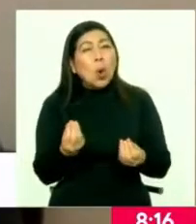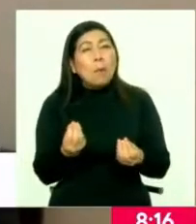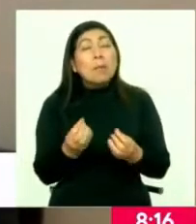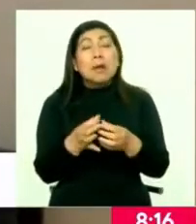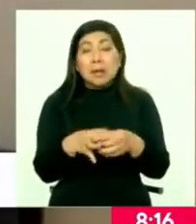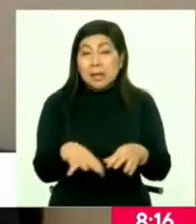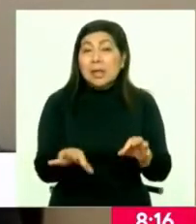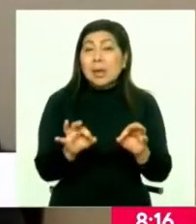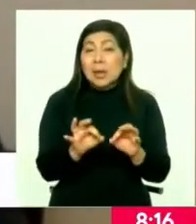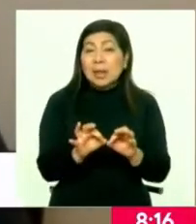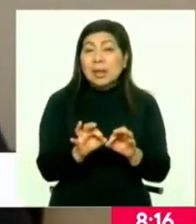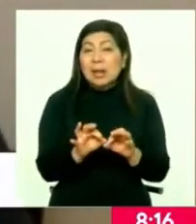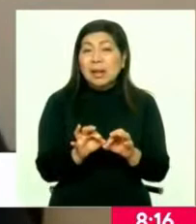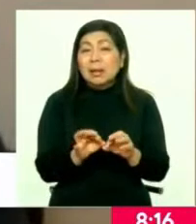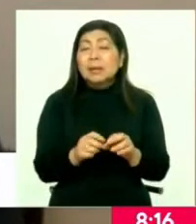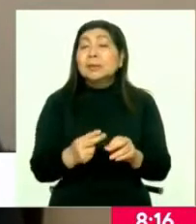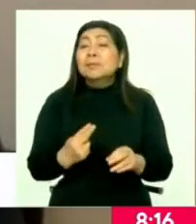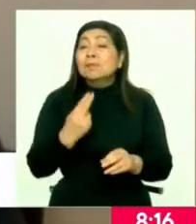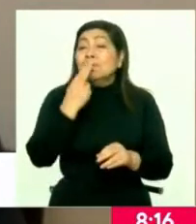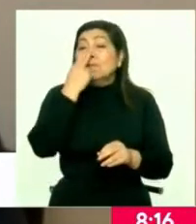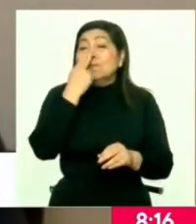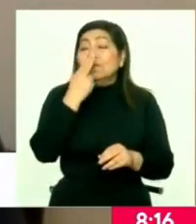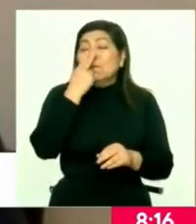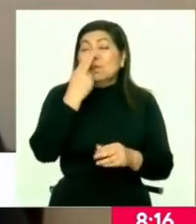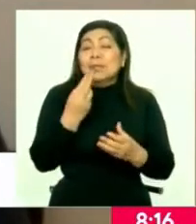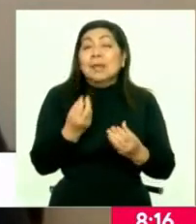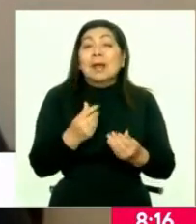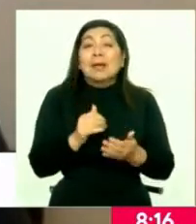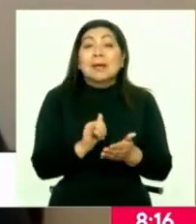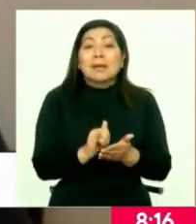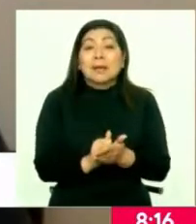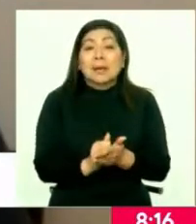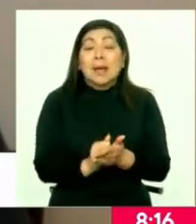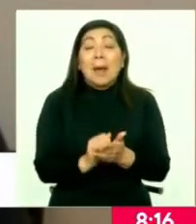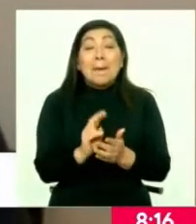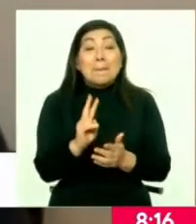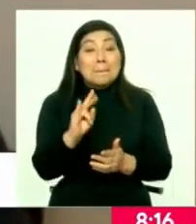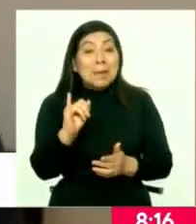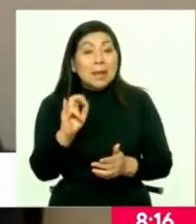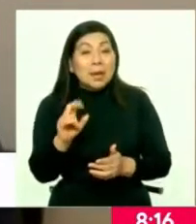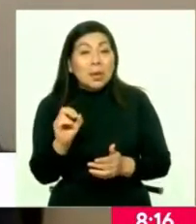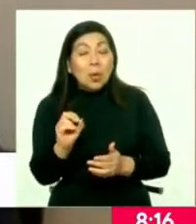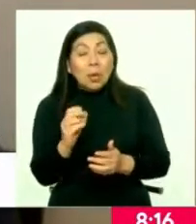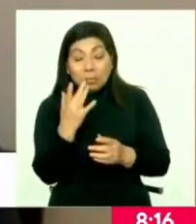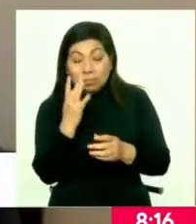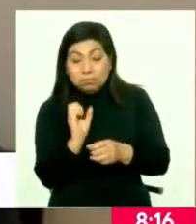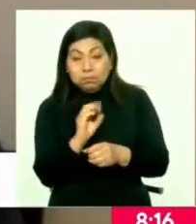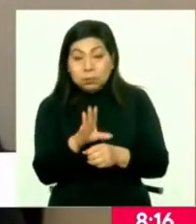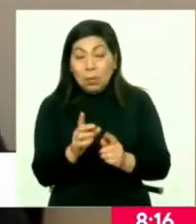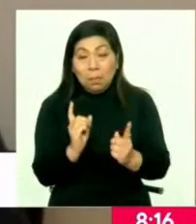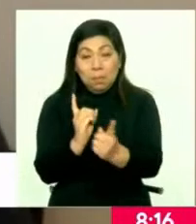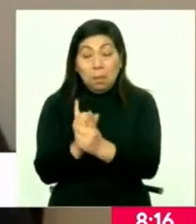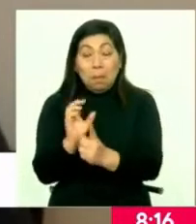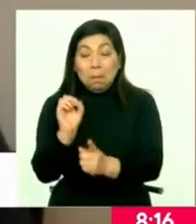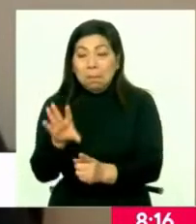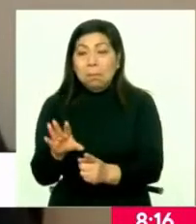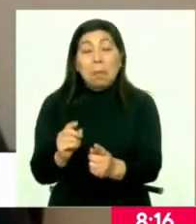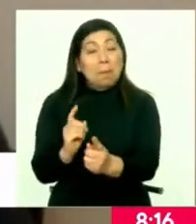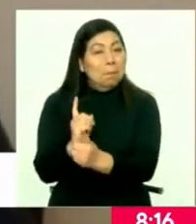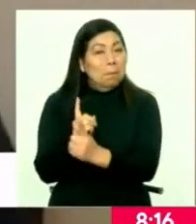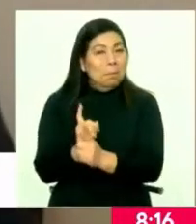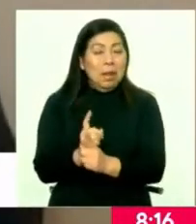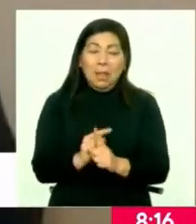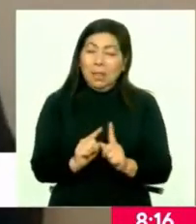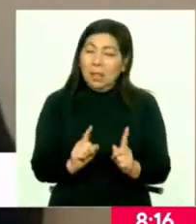forma importante en las mucosas respiratorias, y esto haría que el virus no se pueda transmitir de persona a persona. Así que yo creo